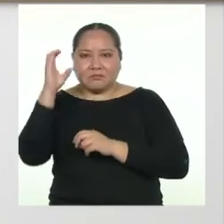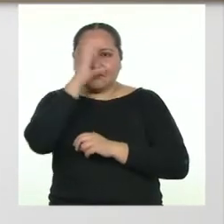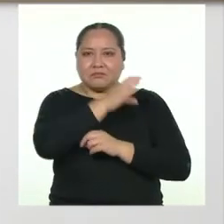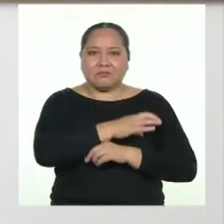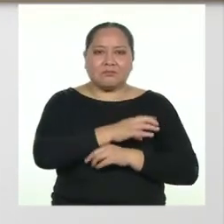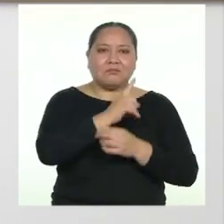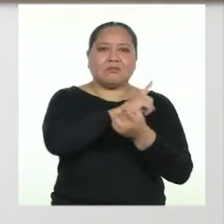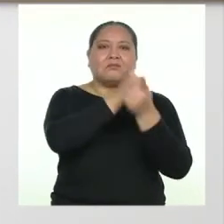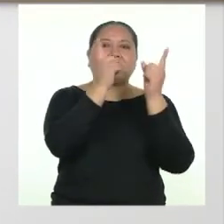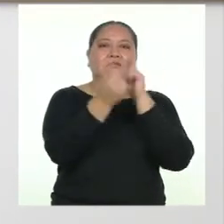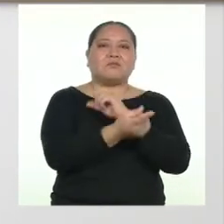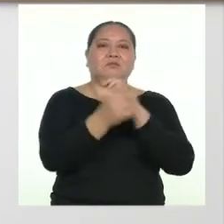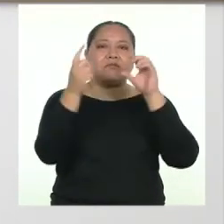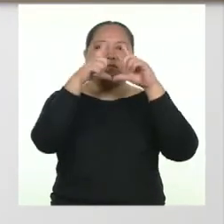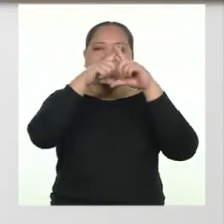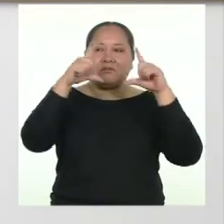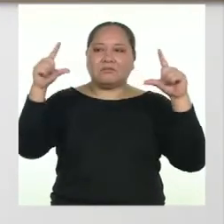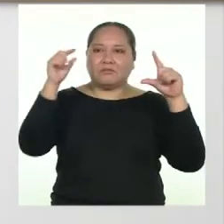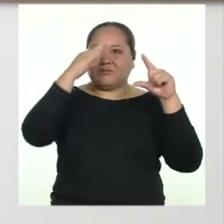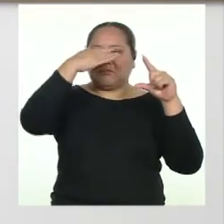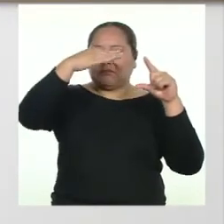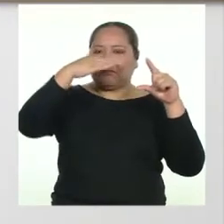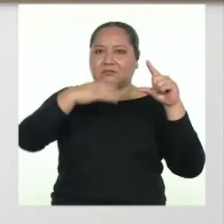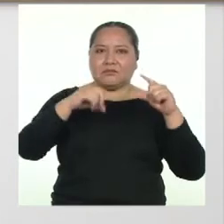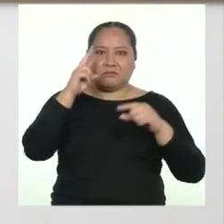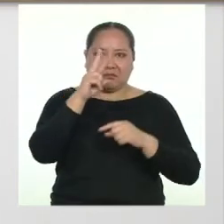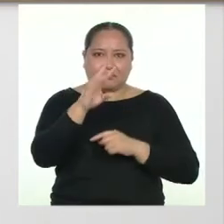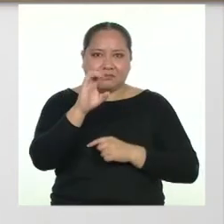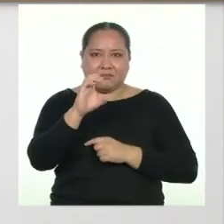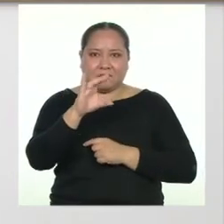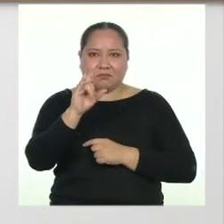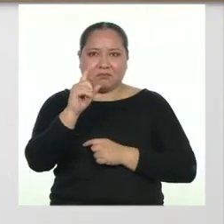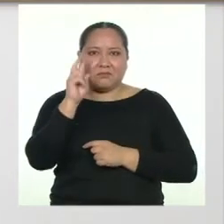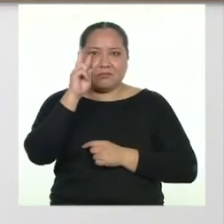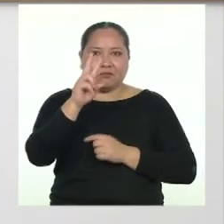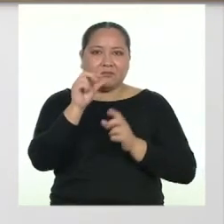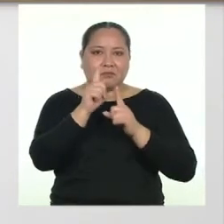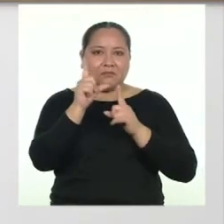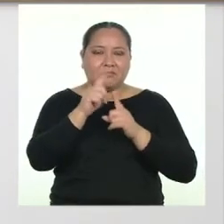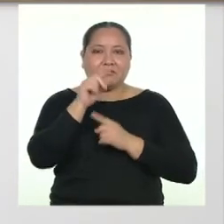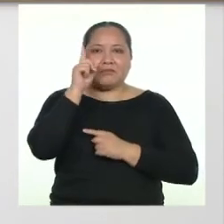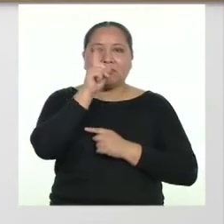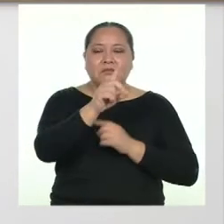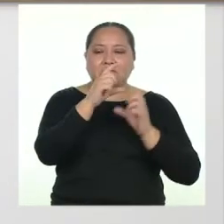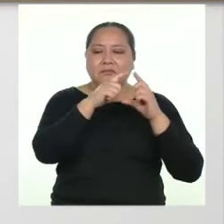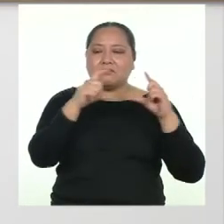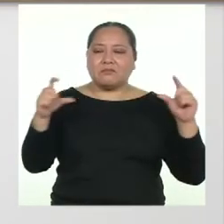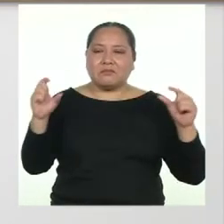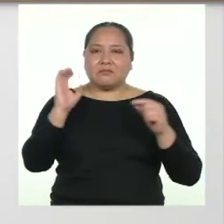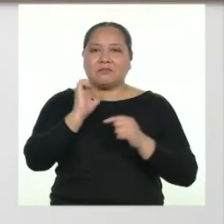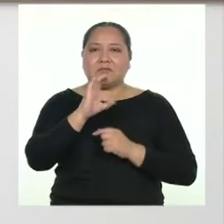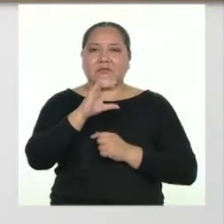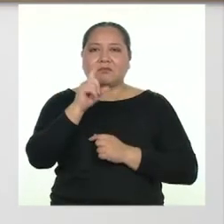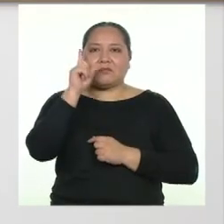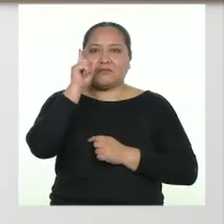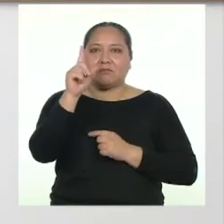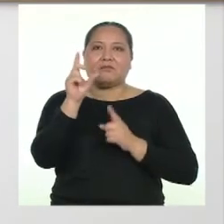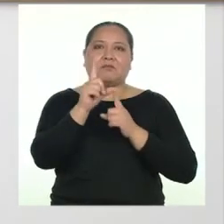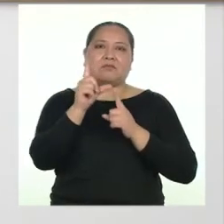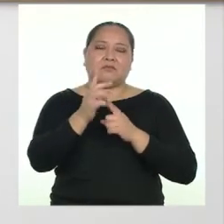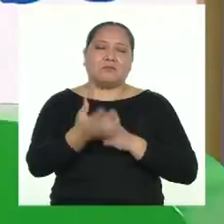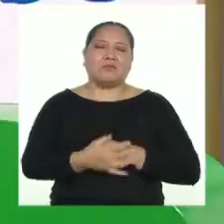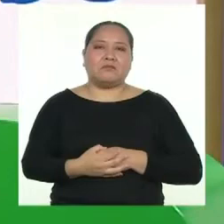buscan convertir un sistema de dos ecuaciones con dos variables en una sola ecuación con una